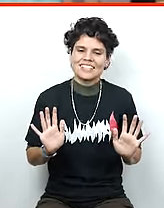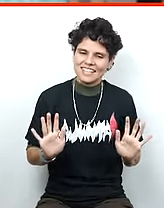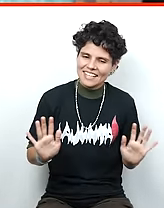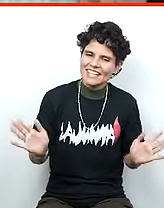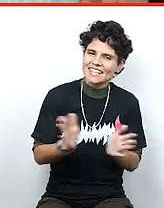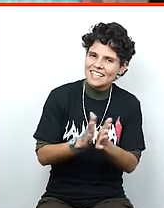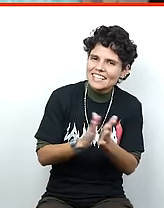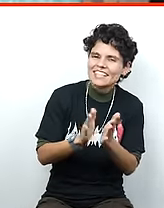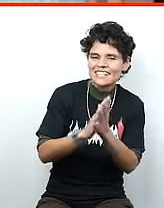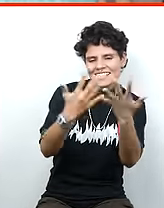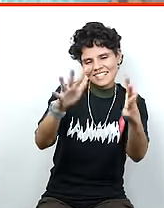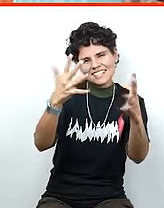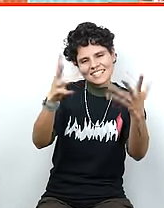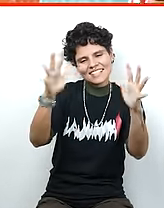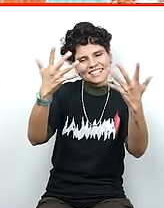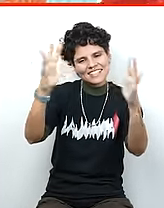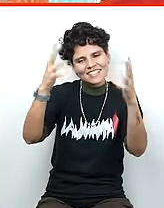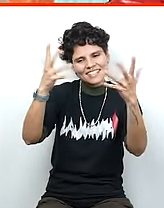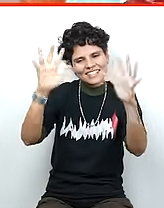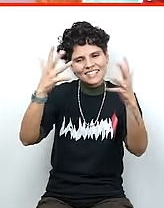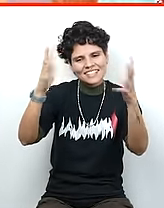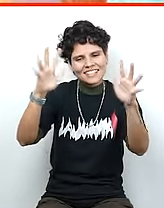Vamos a ver si...